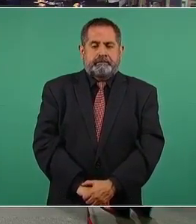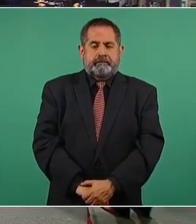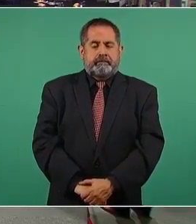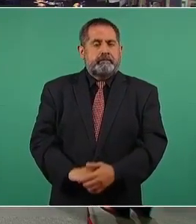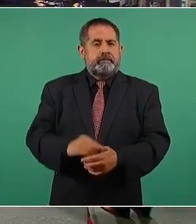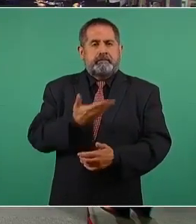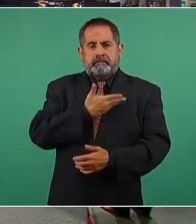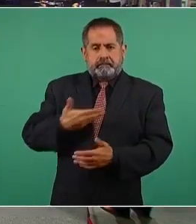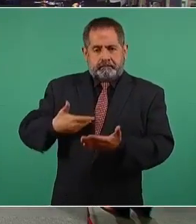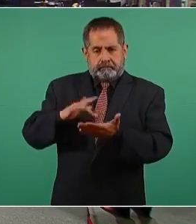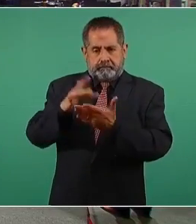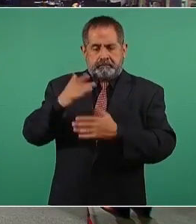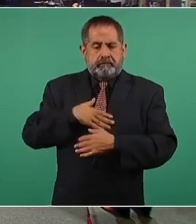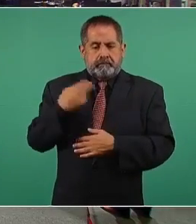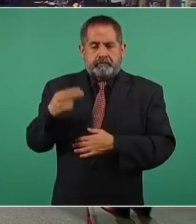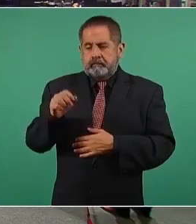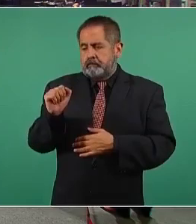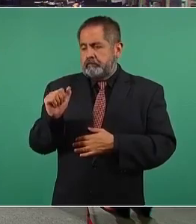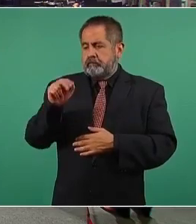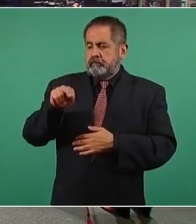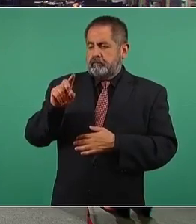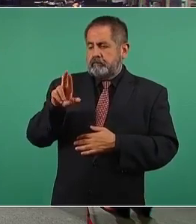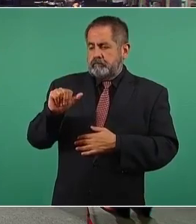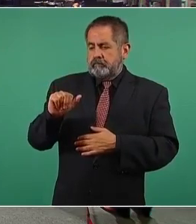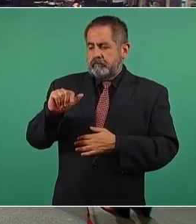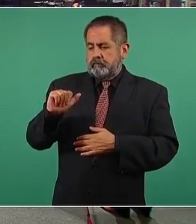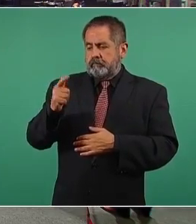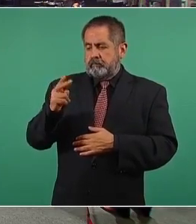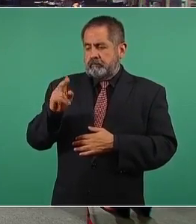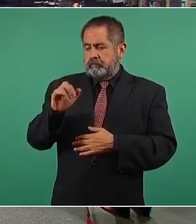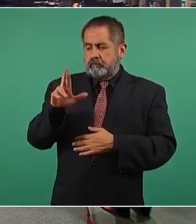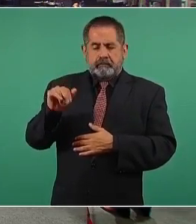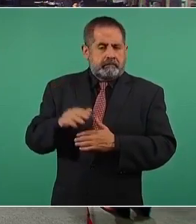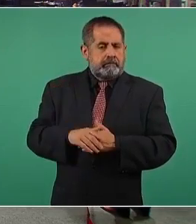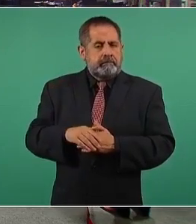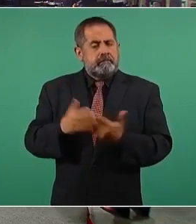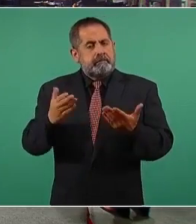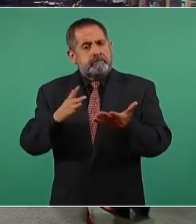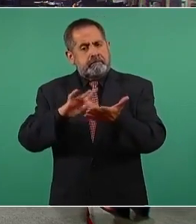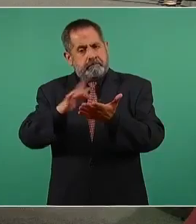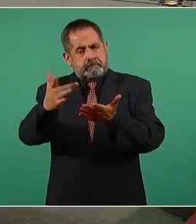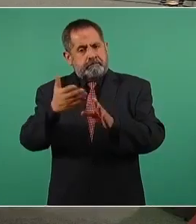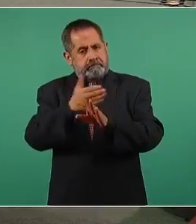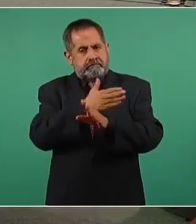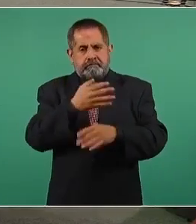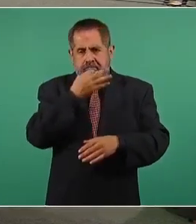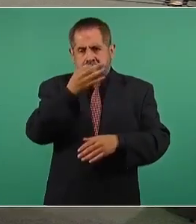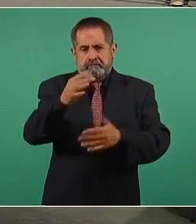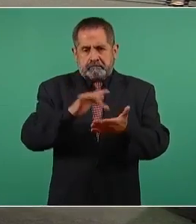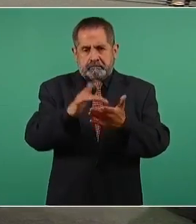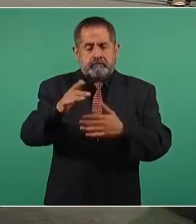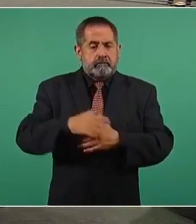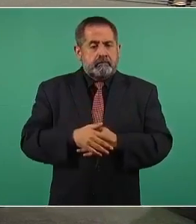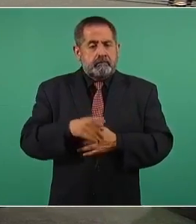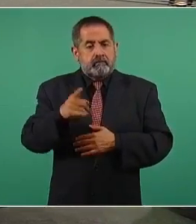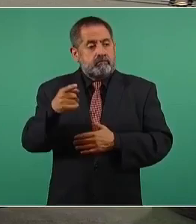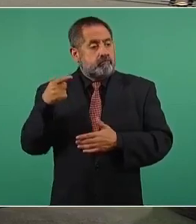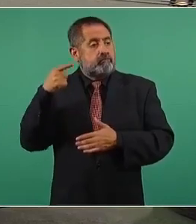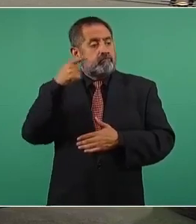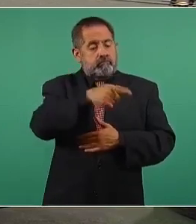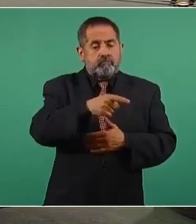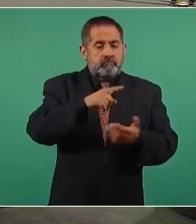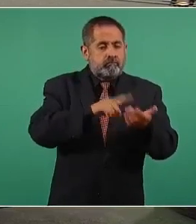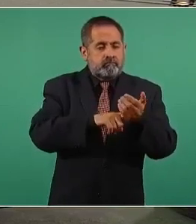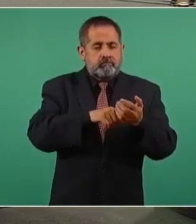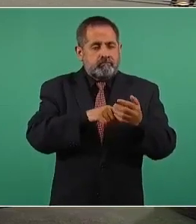Gracias, presidente. Sandra Aguilera, de Grupo Larsa Comunicaciones. Antes que nada, presidente, quiero darle las gracias porque fuera Marina a las playas de